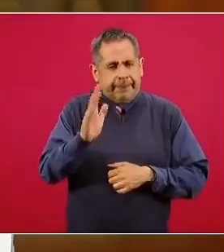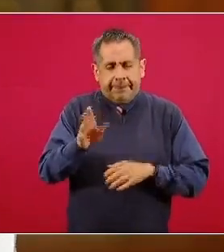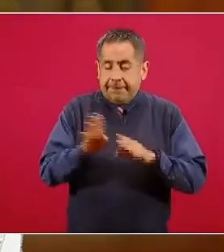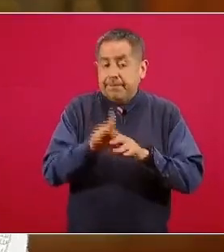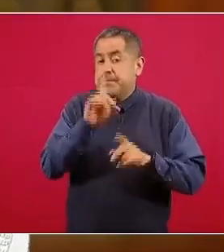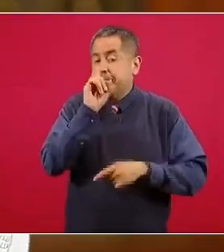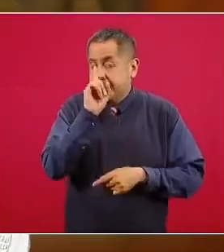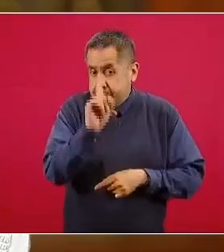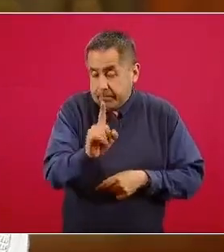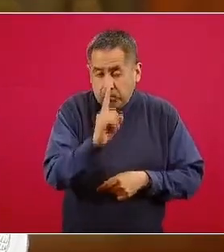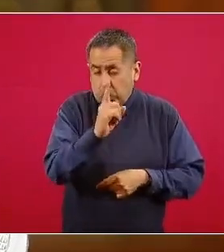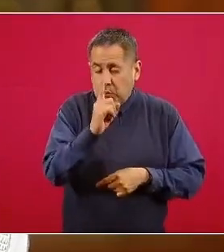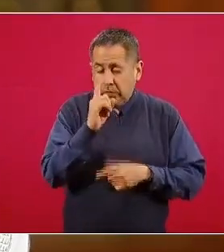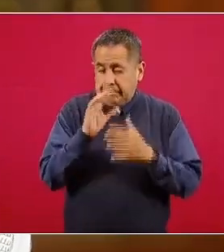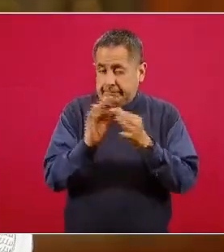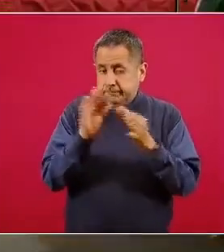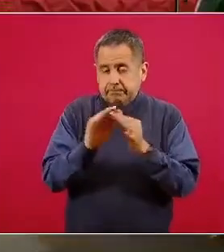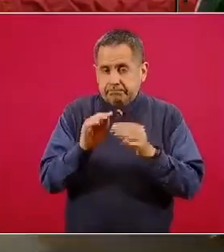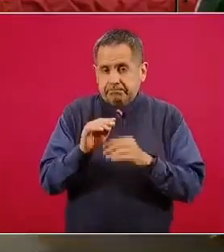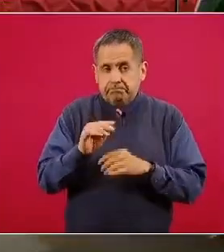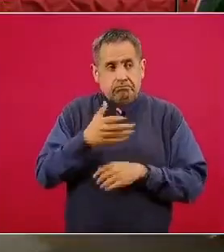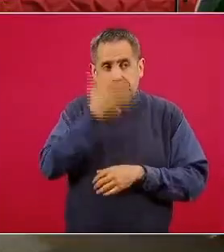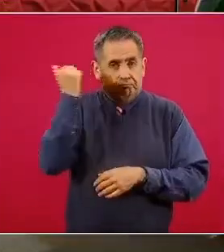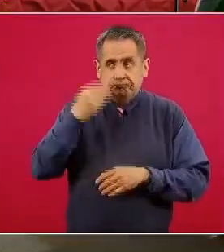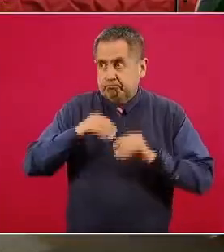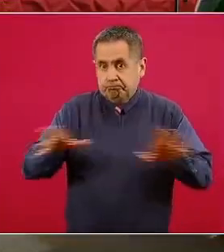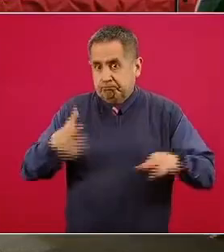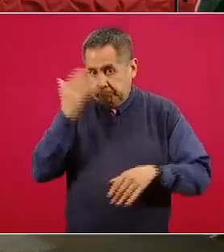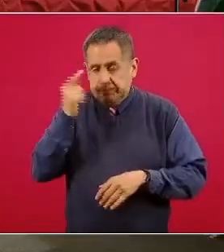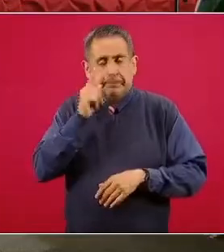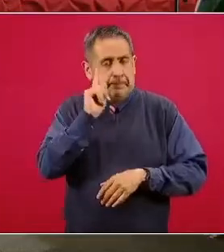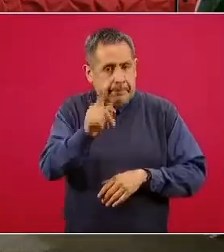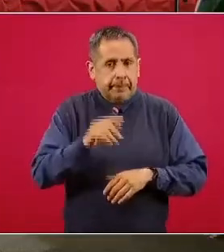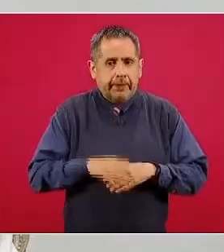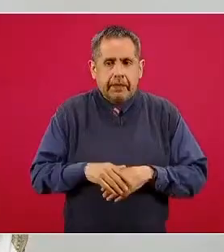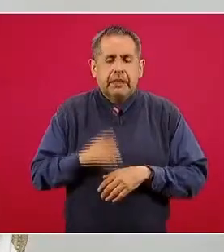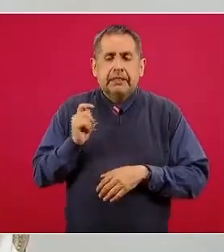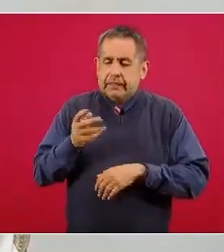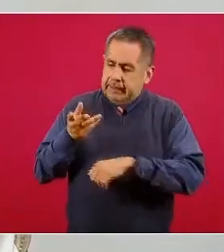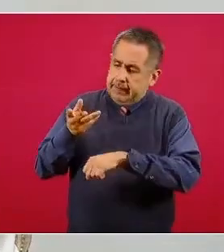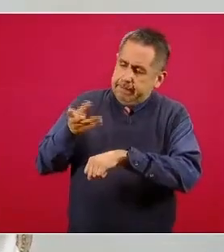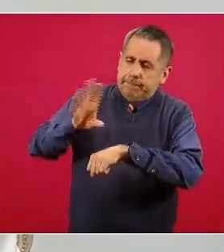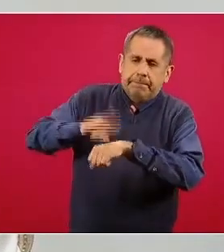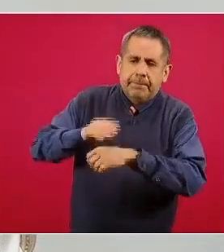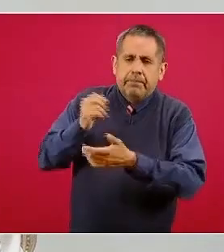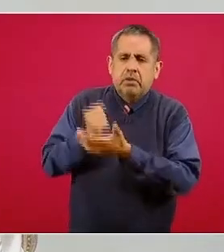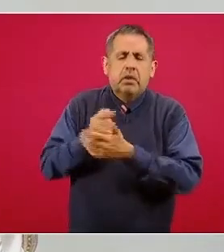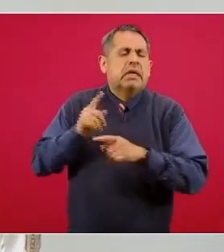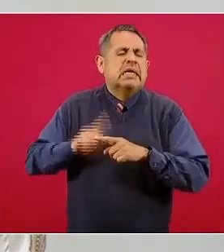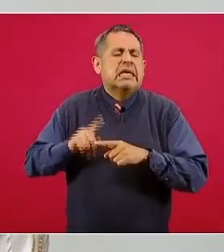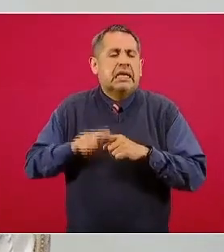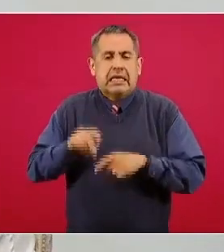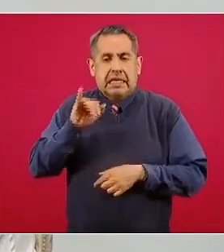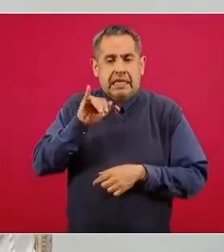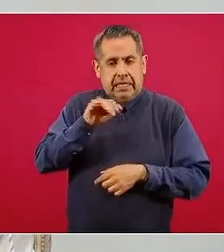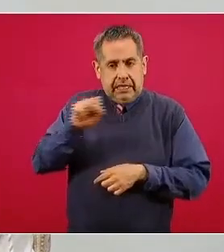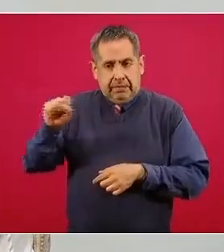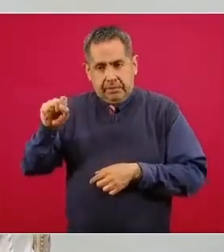un elemento del que se ha hablado poco, que es el permiso que da el Seguro